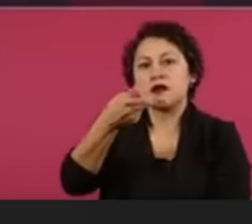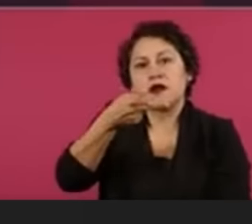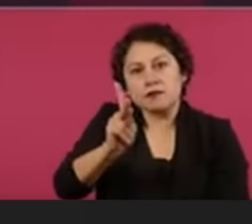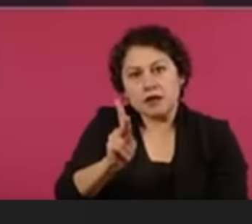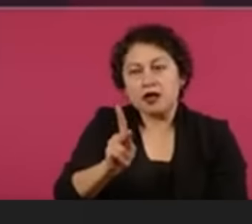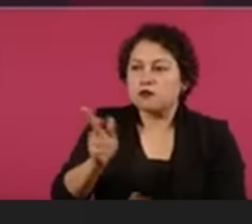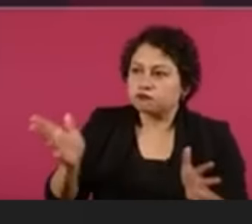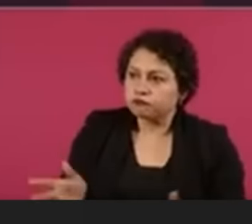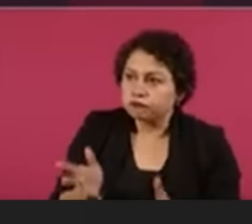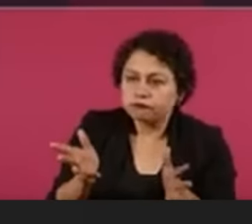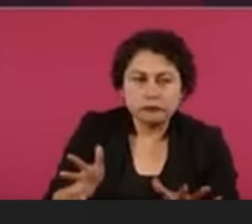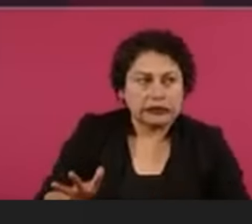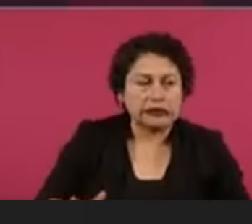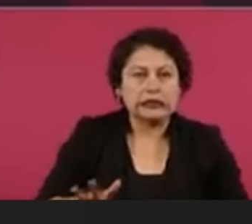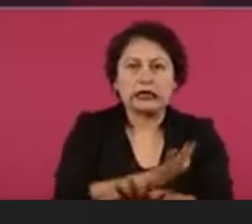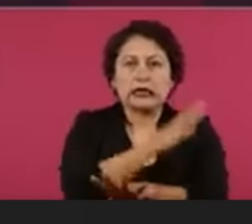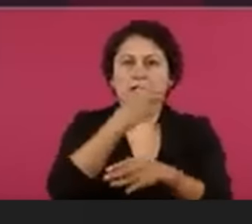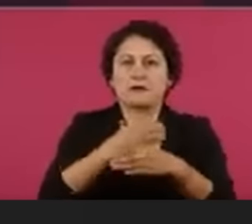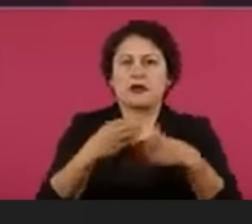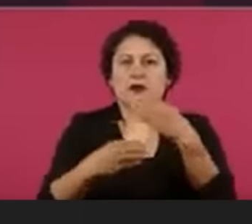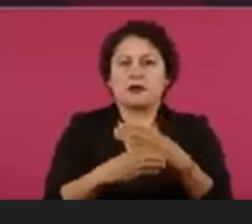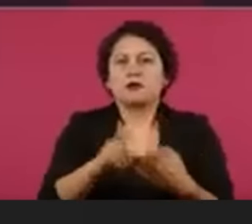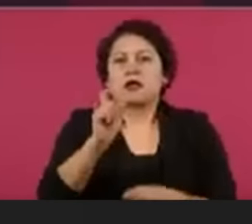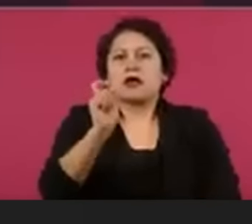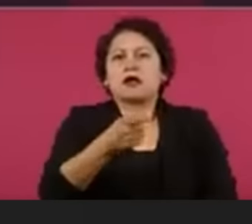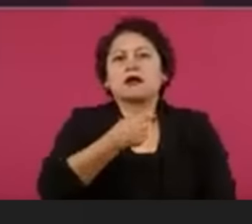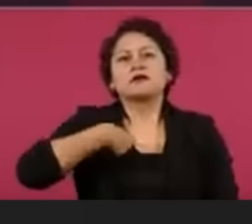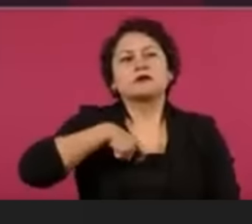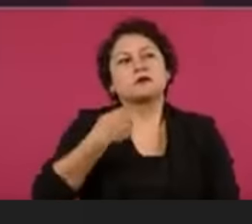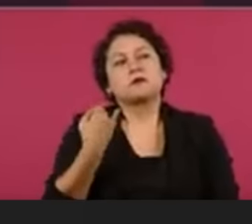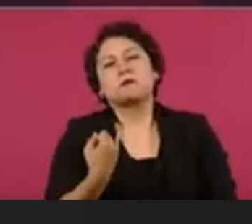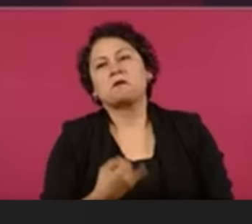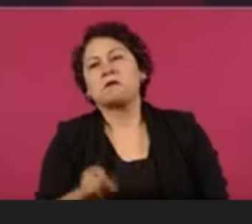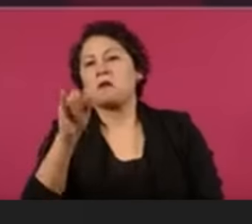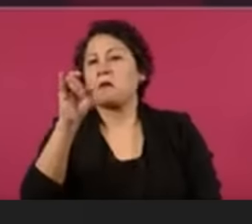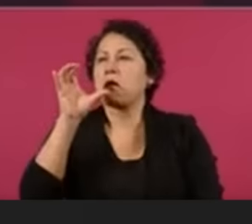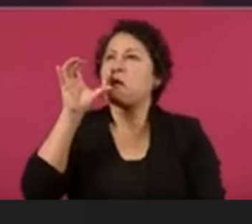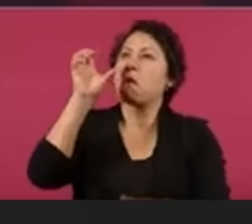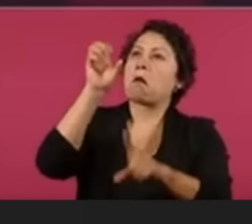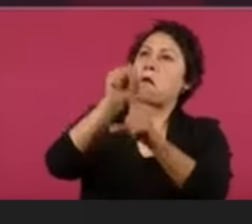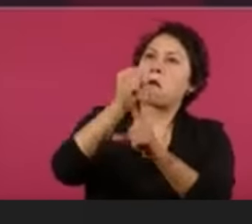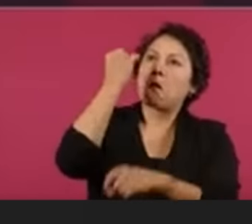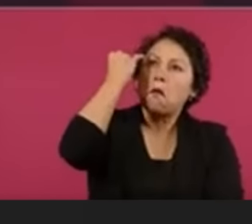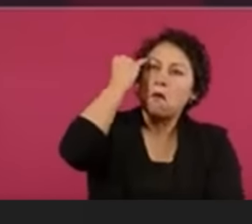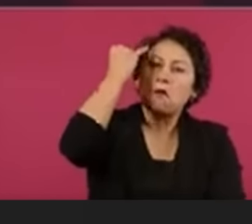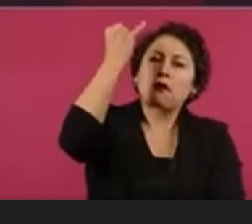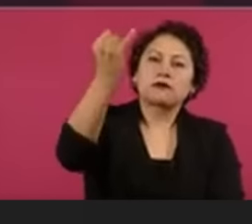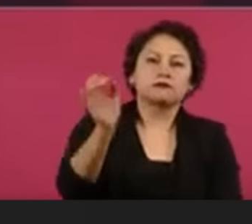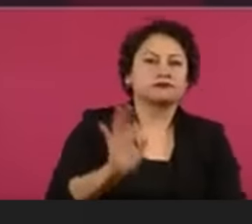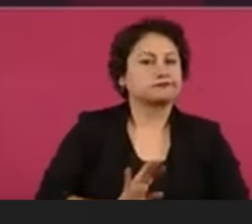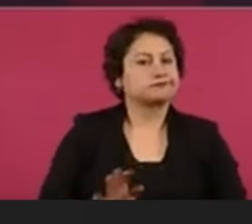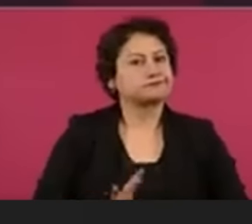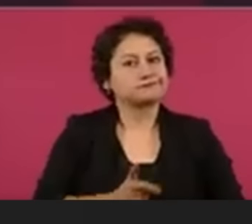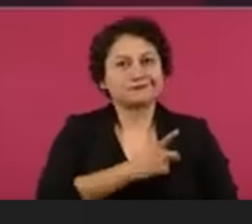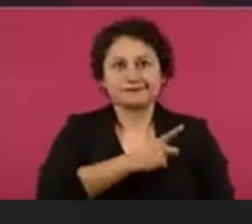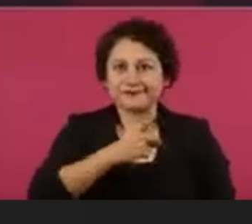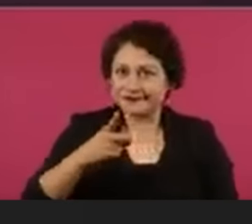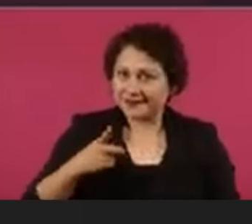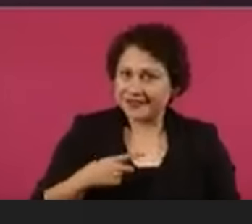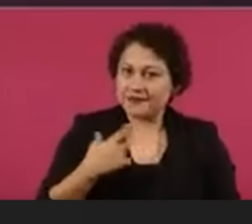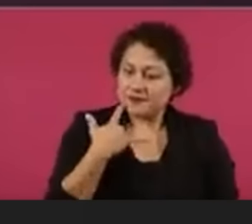manera debe verse como una utopía inalcanzable, sino como un reto al que tenemos que dedicarle